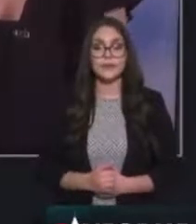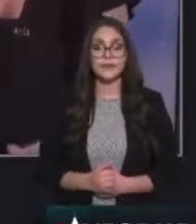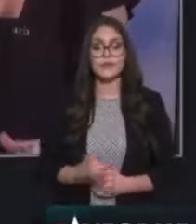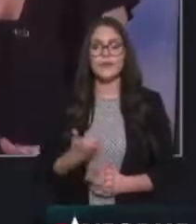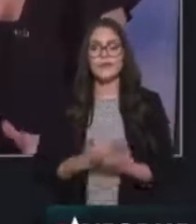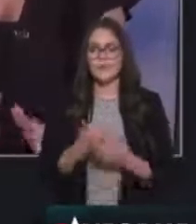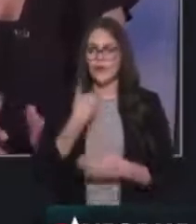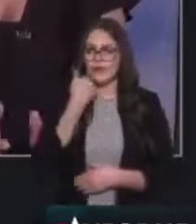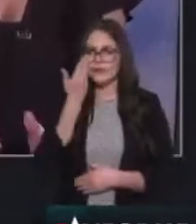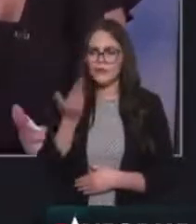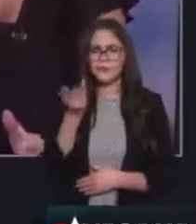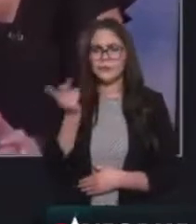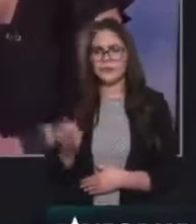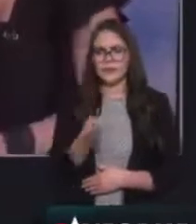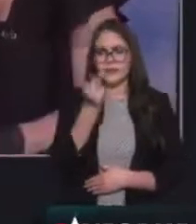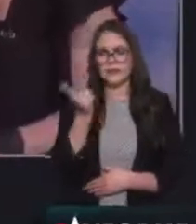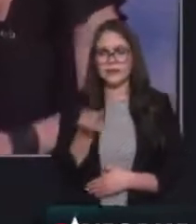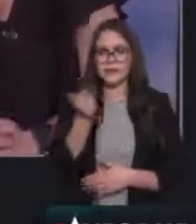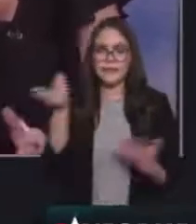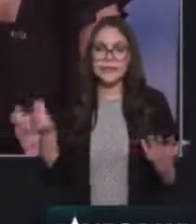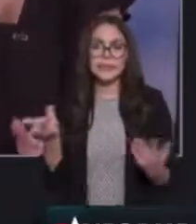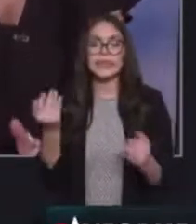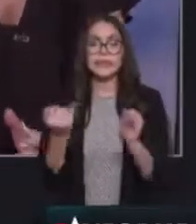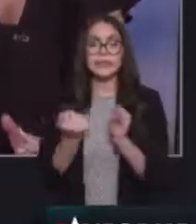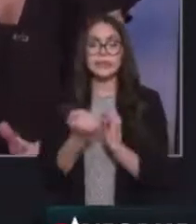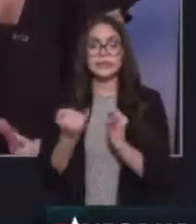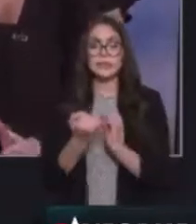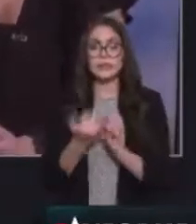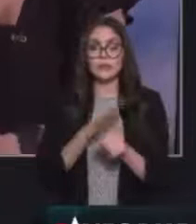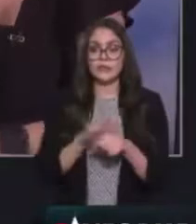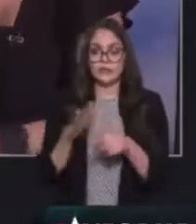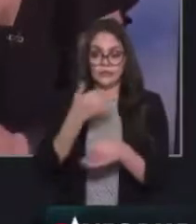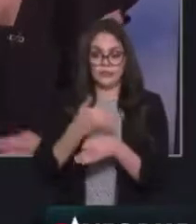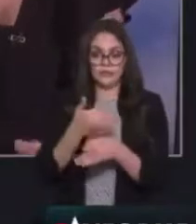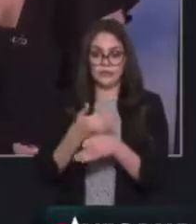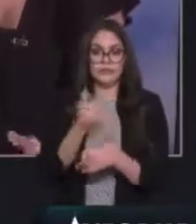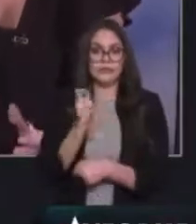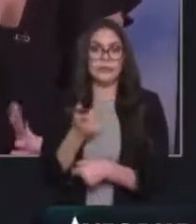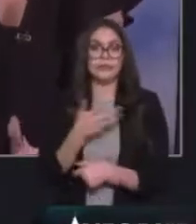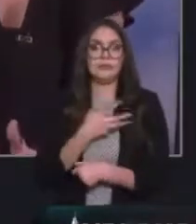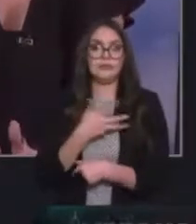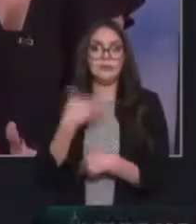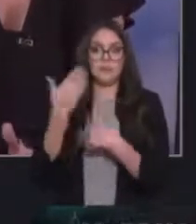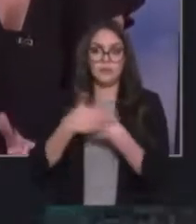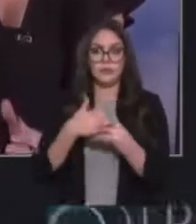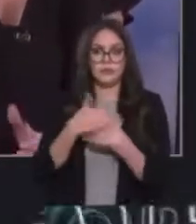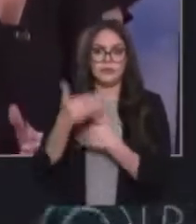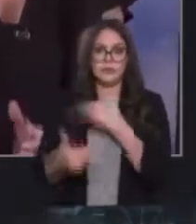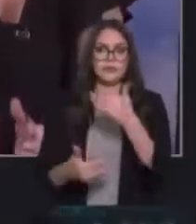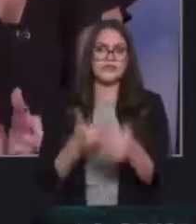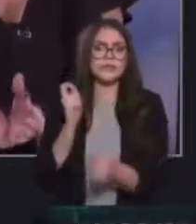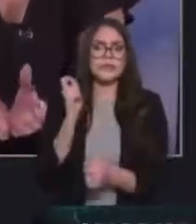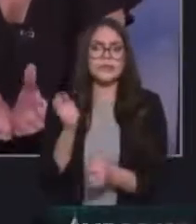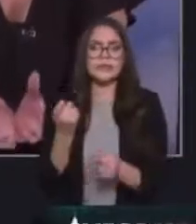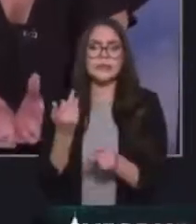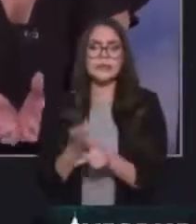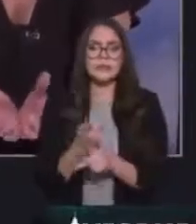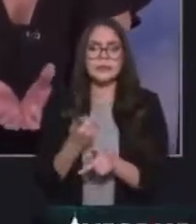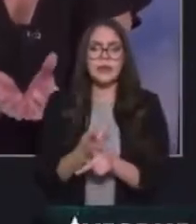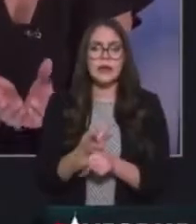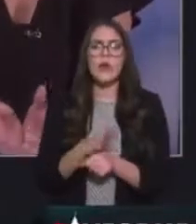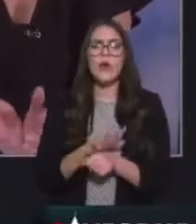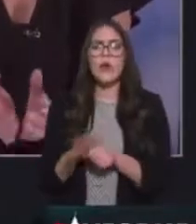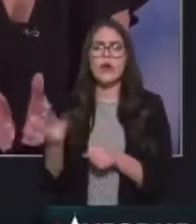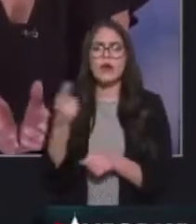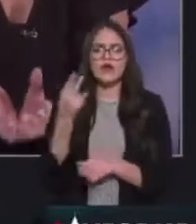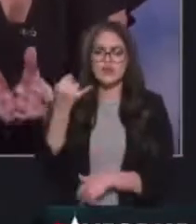entender, antes de entrar, digamos, en la ruta crítica, el momento en el que nos encontramos y los pasos que siguen, ¿cuál es, digamos, el fondo de lo que